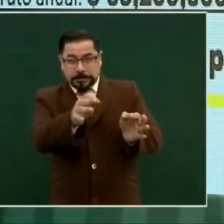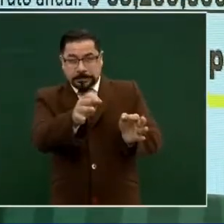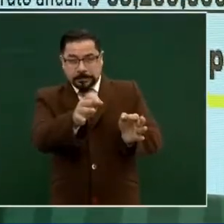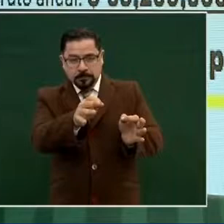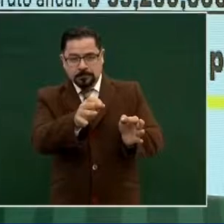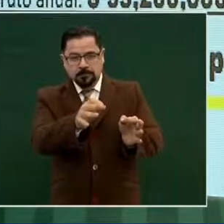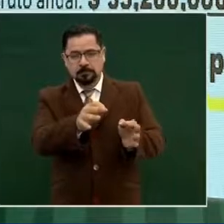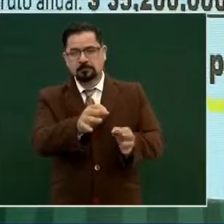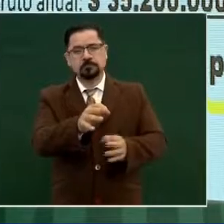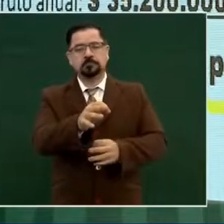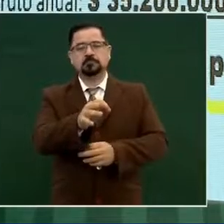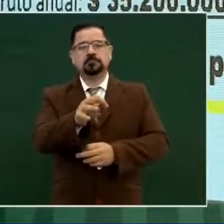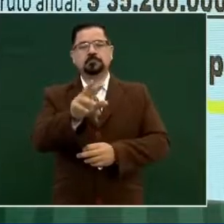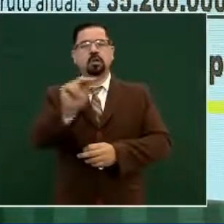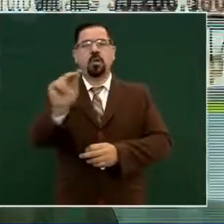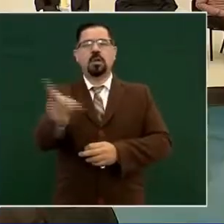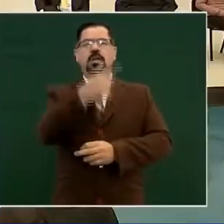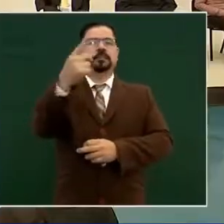No,